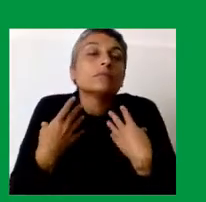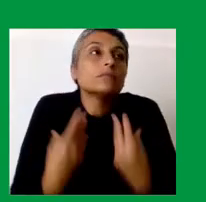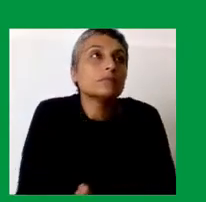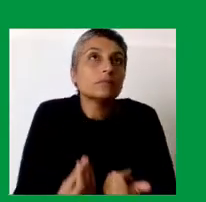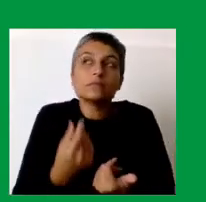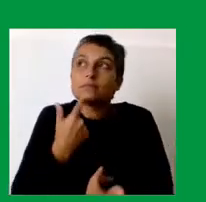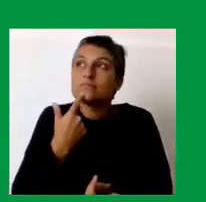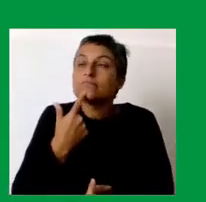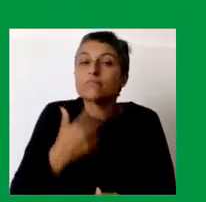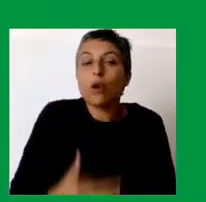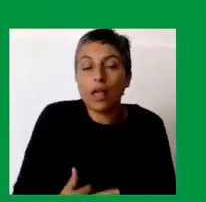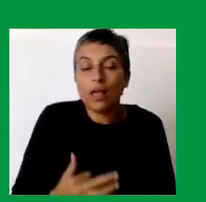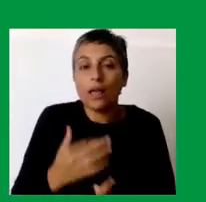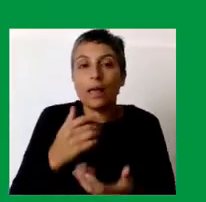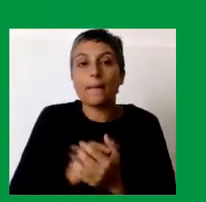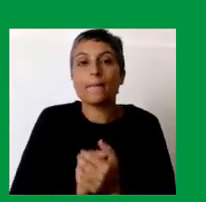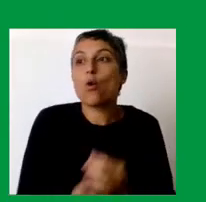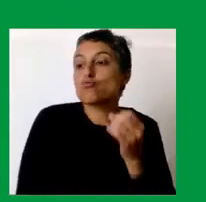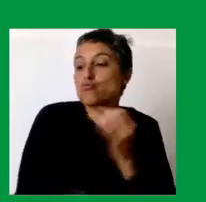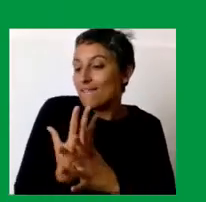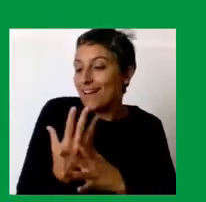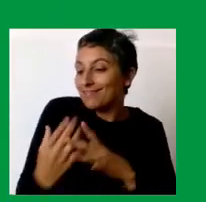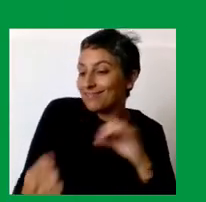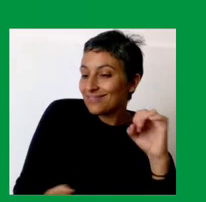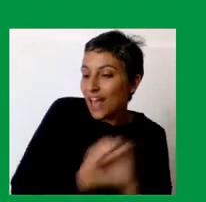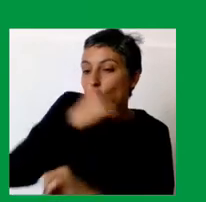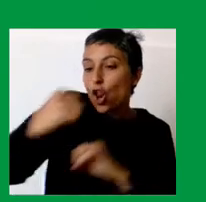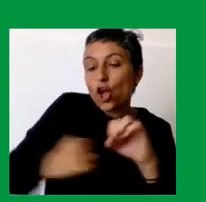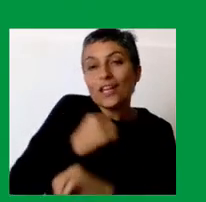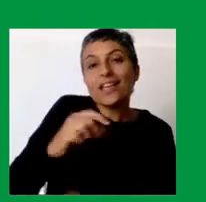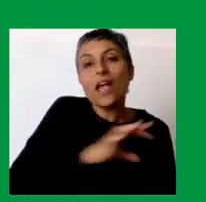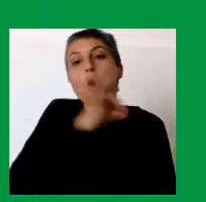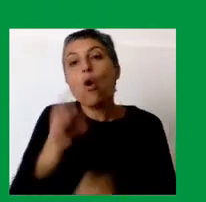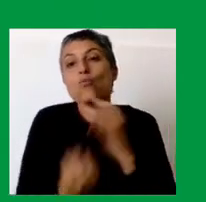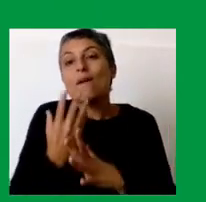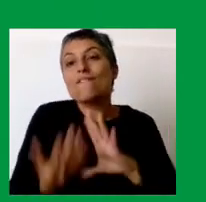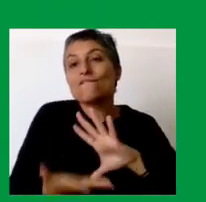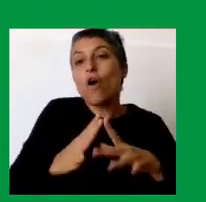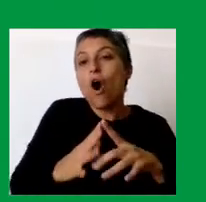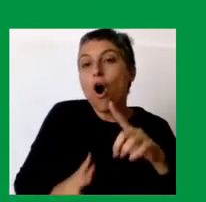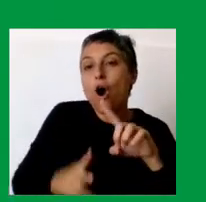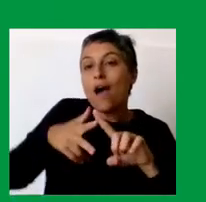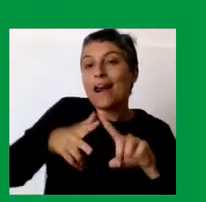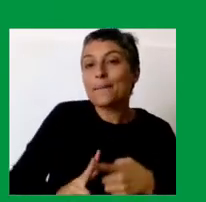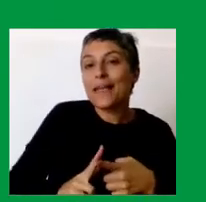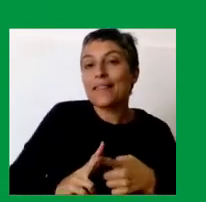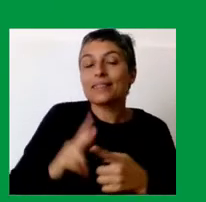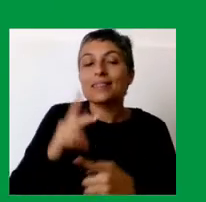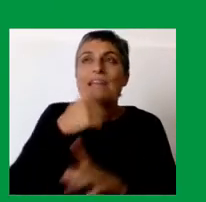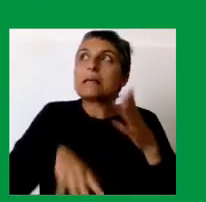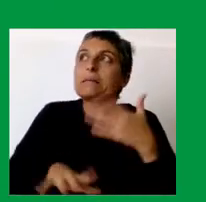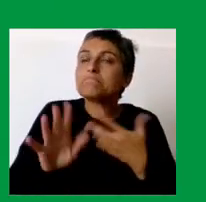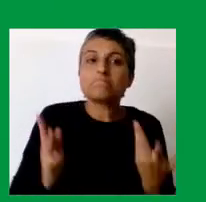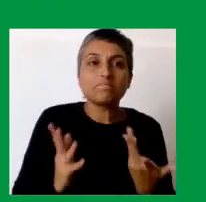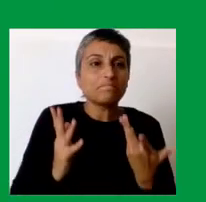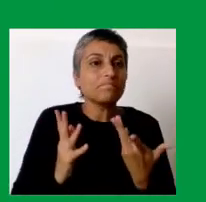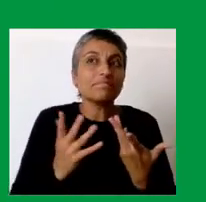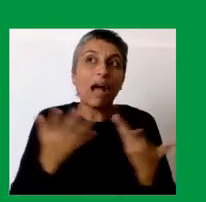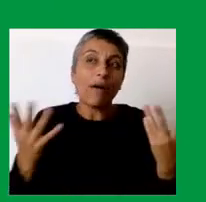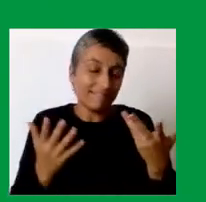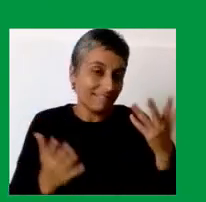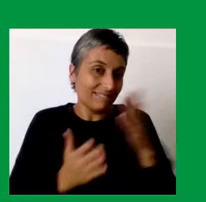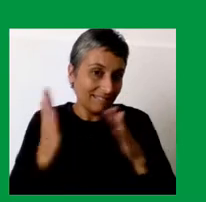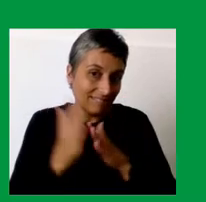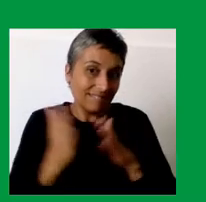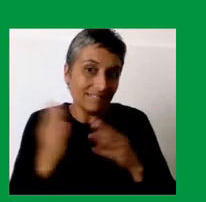ejemplo, aparece alguna nueva tecnología, alguna nueva herramienta, que inevitablemente, y es una tendencia,